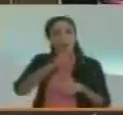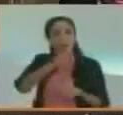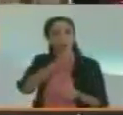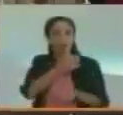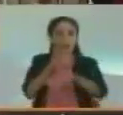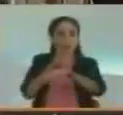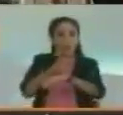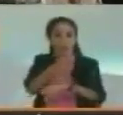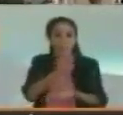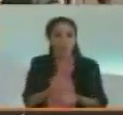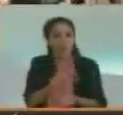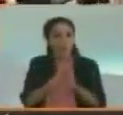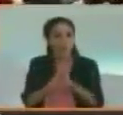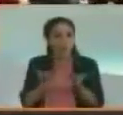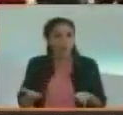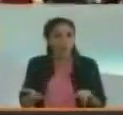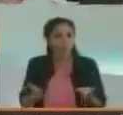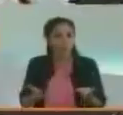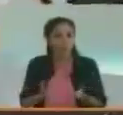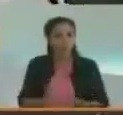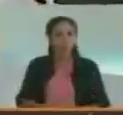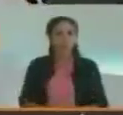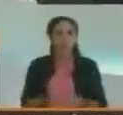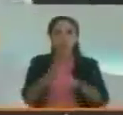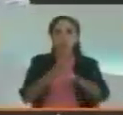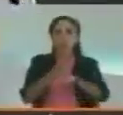favor. Por favor.